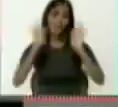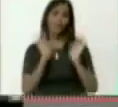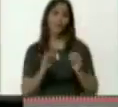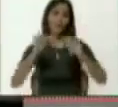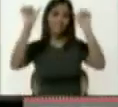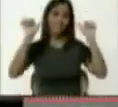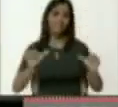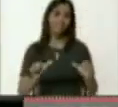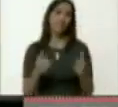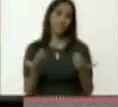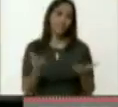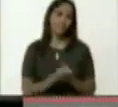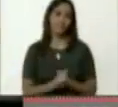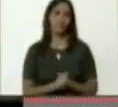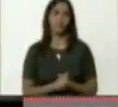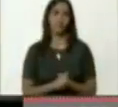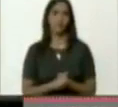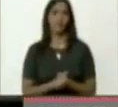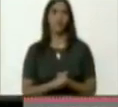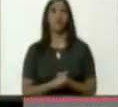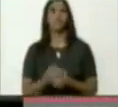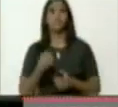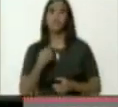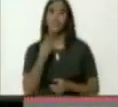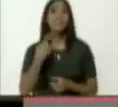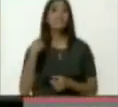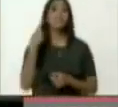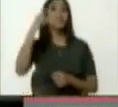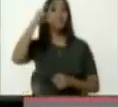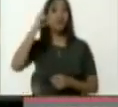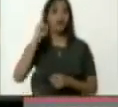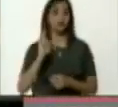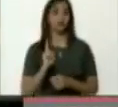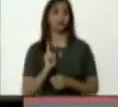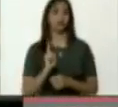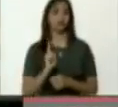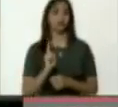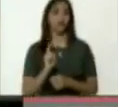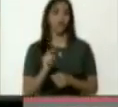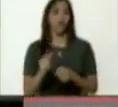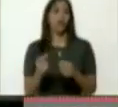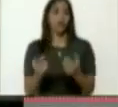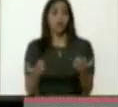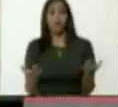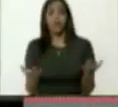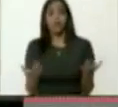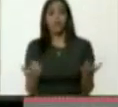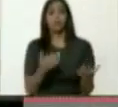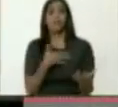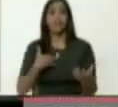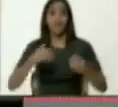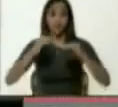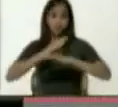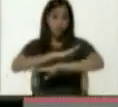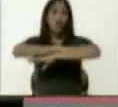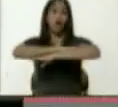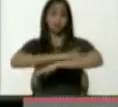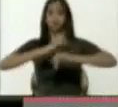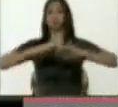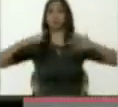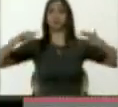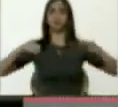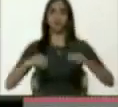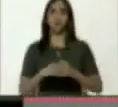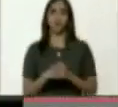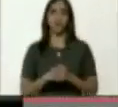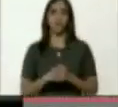cierto? Y aparte yo les dije del primer día que si querían magos, a Copperfield.